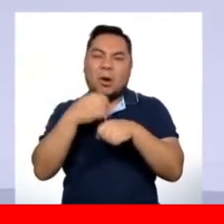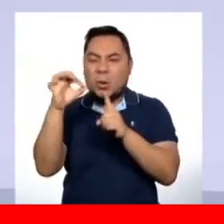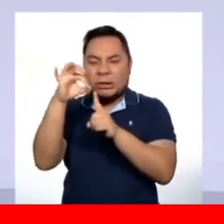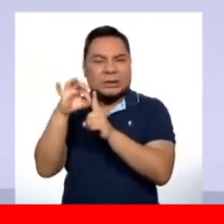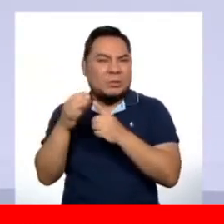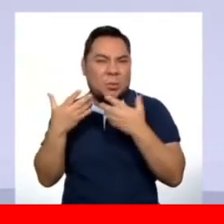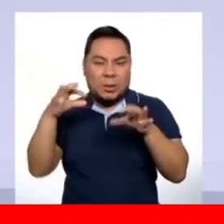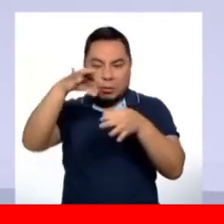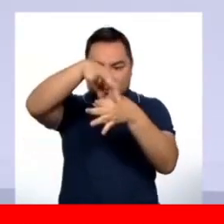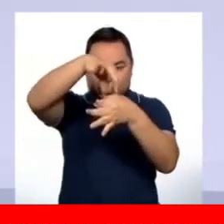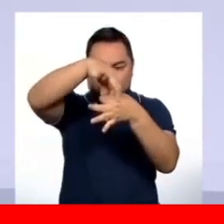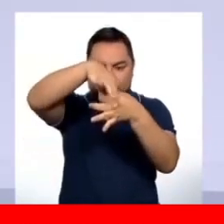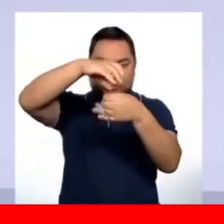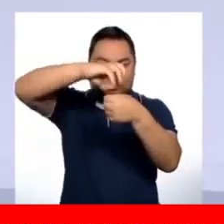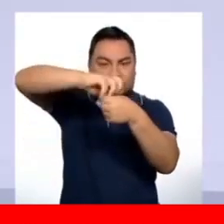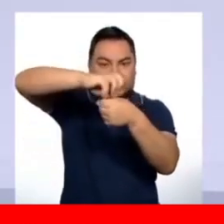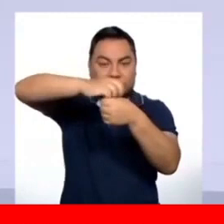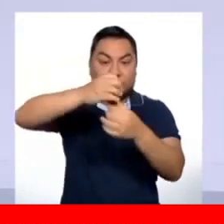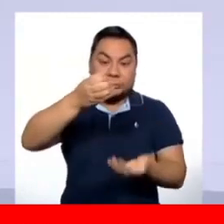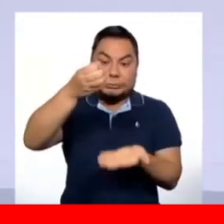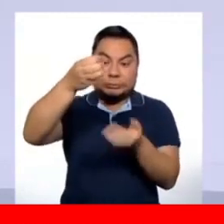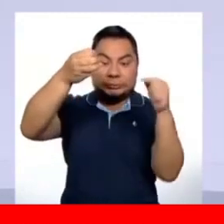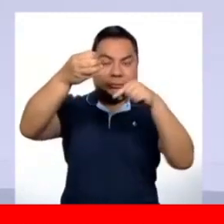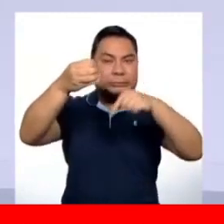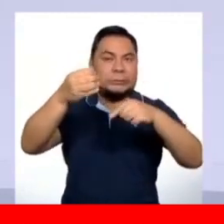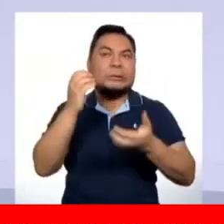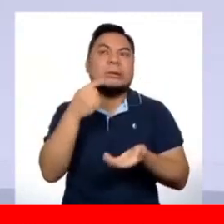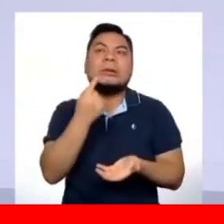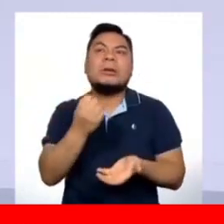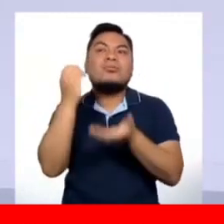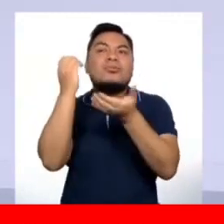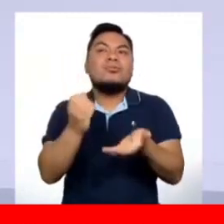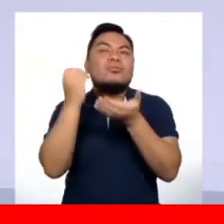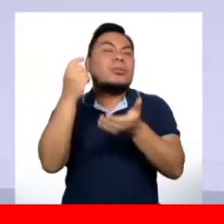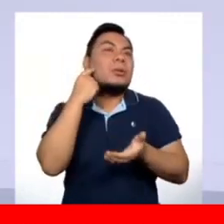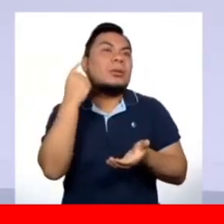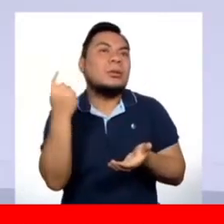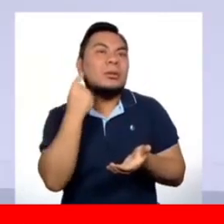semillas. Y al moverlo, se produce el siguiente sonido.